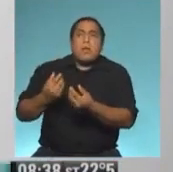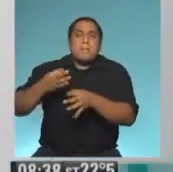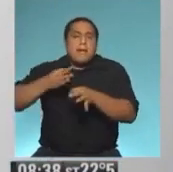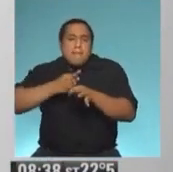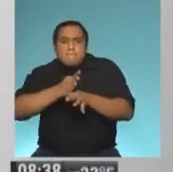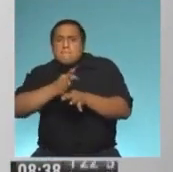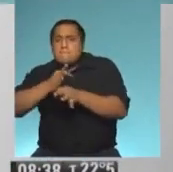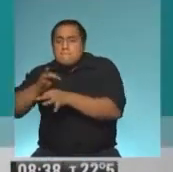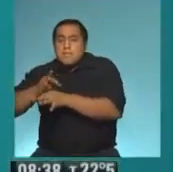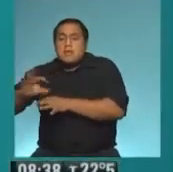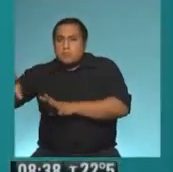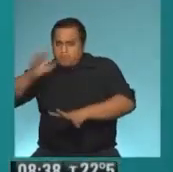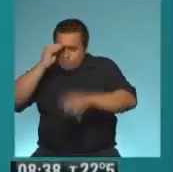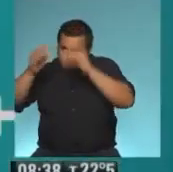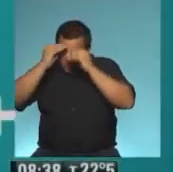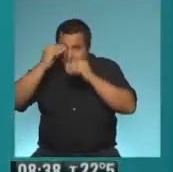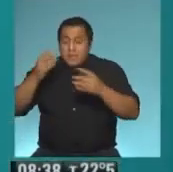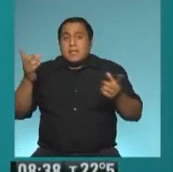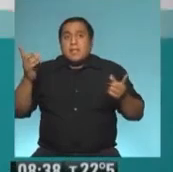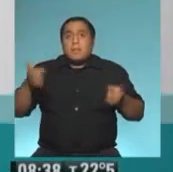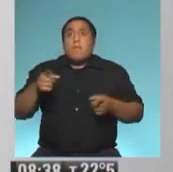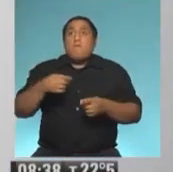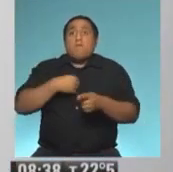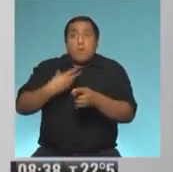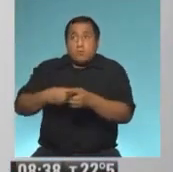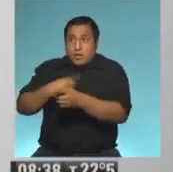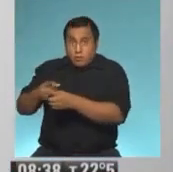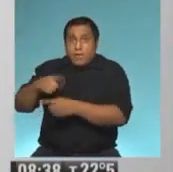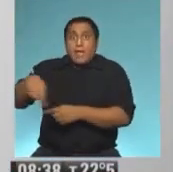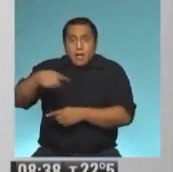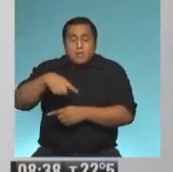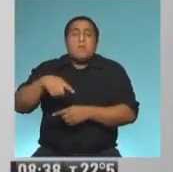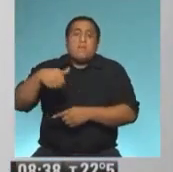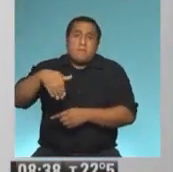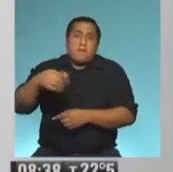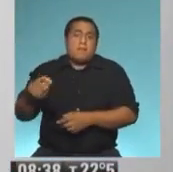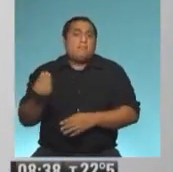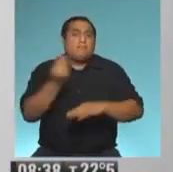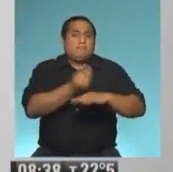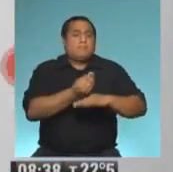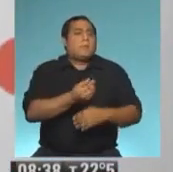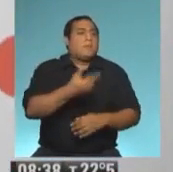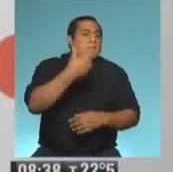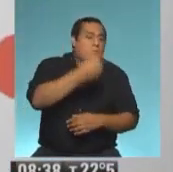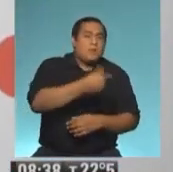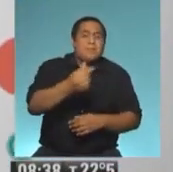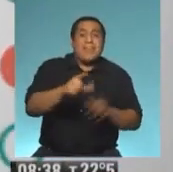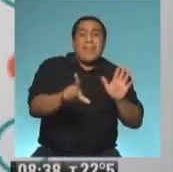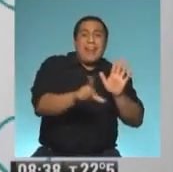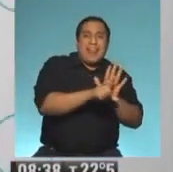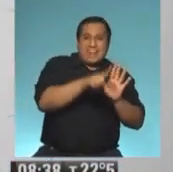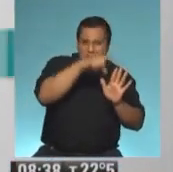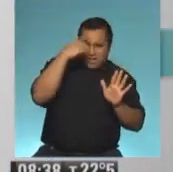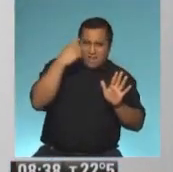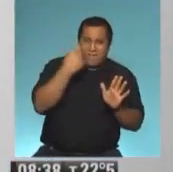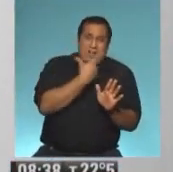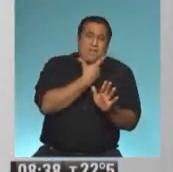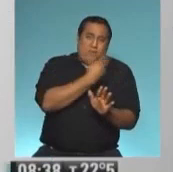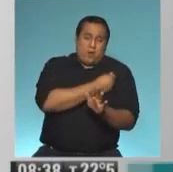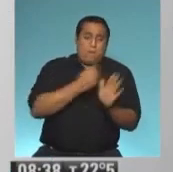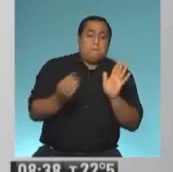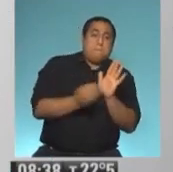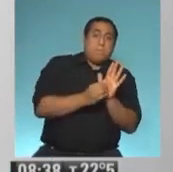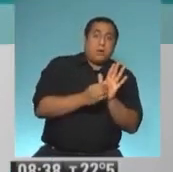formación. Y muchos de estos voluntarios van a ser los vacunadores eventuales que prevé nuestra Ley Nacional de Vacunas. Como